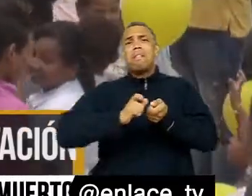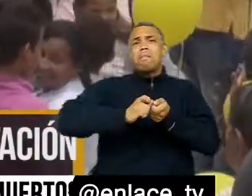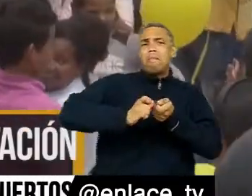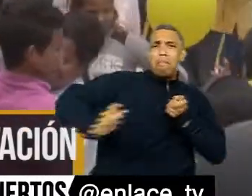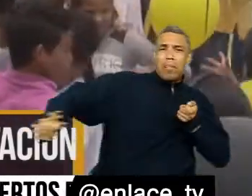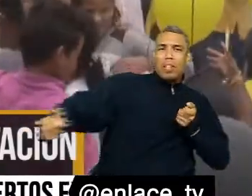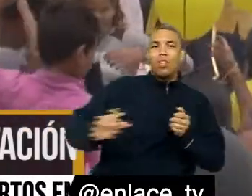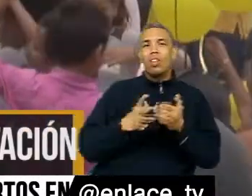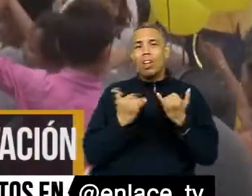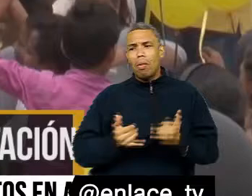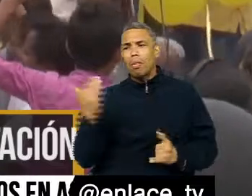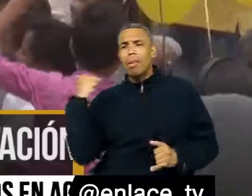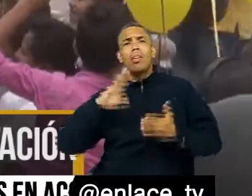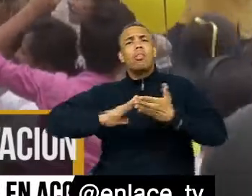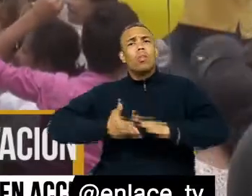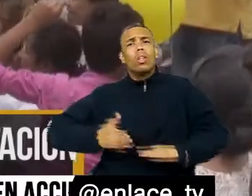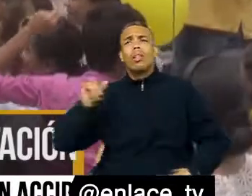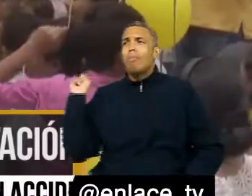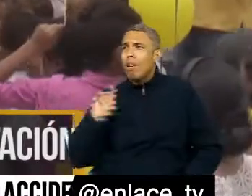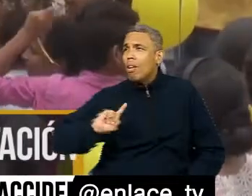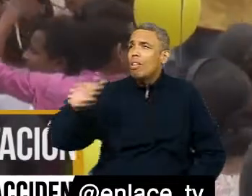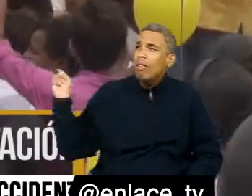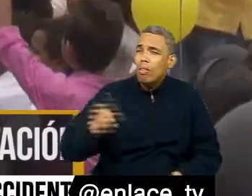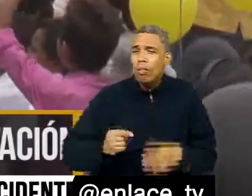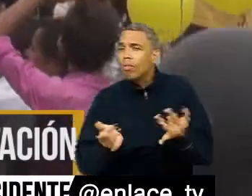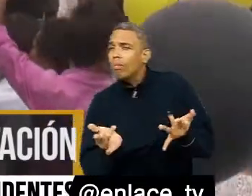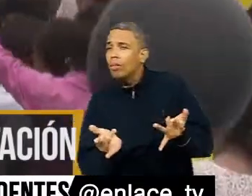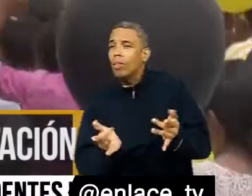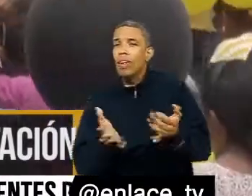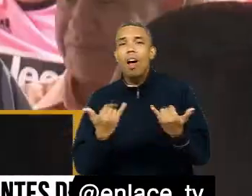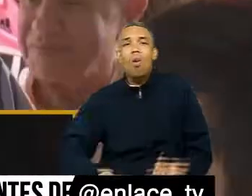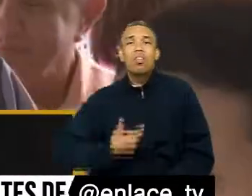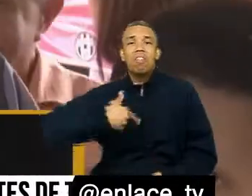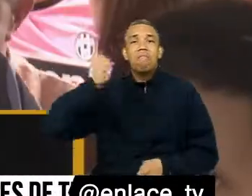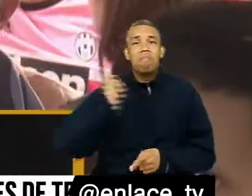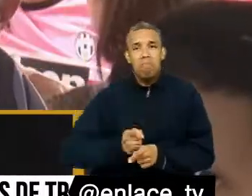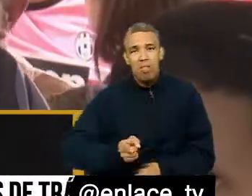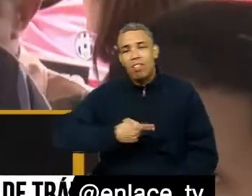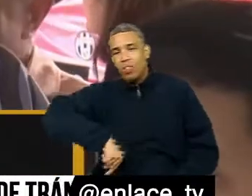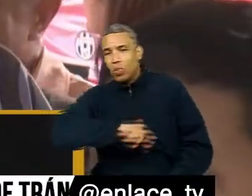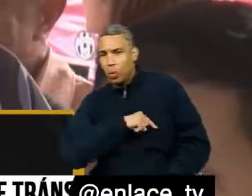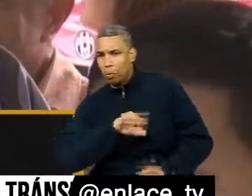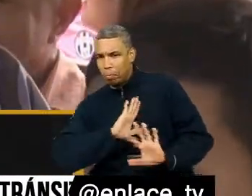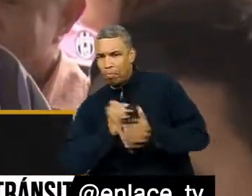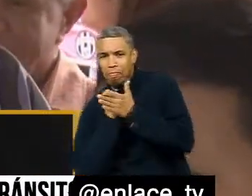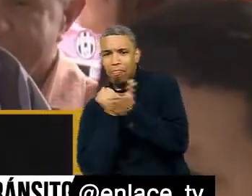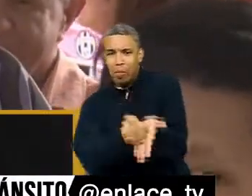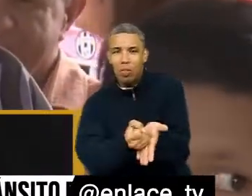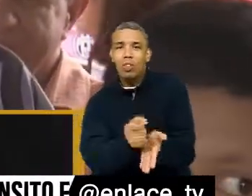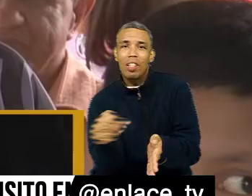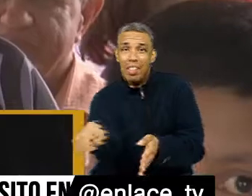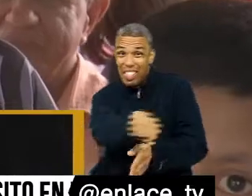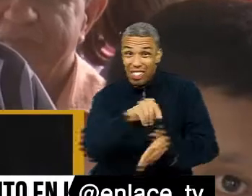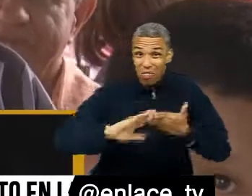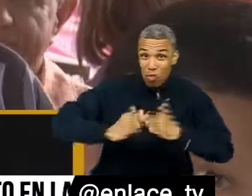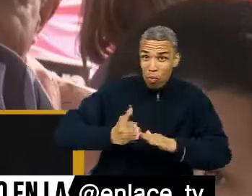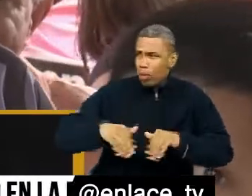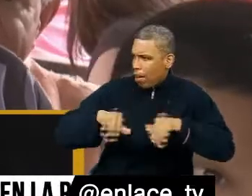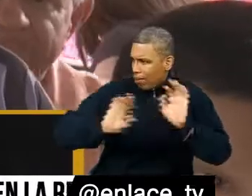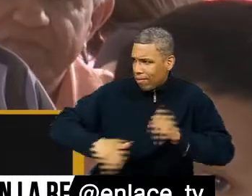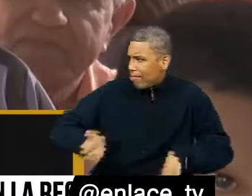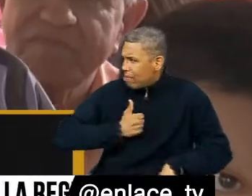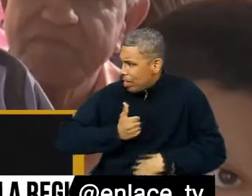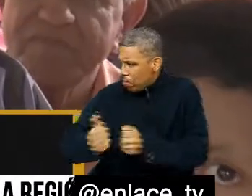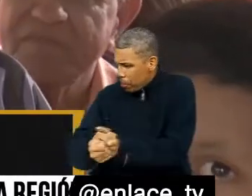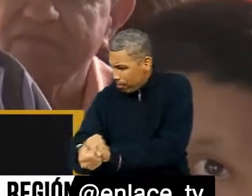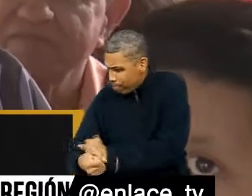está esperando, y ese es el compromiso que tiene nuestra administración de contribuir al desarrollo de la ciudad, del